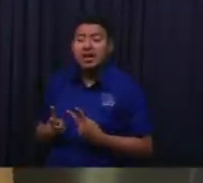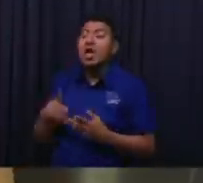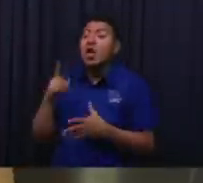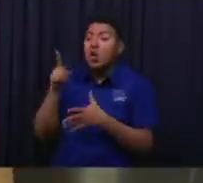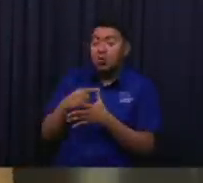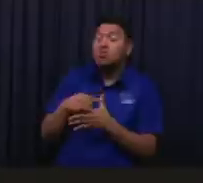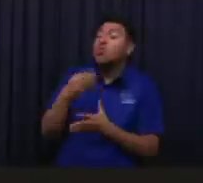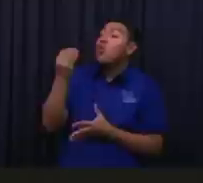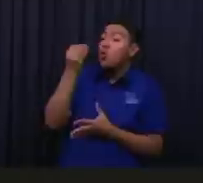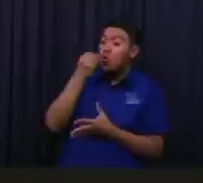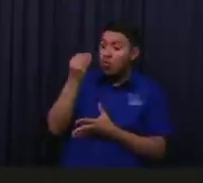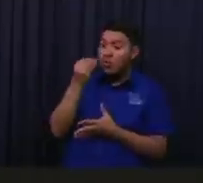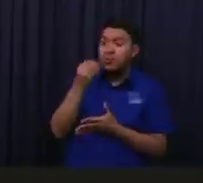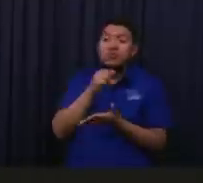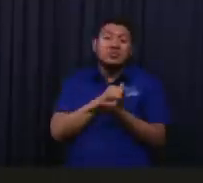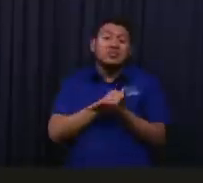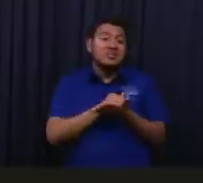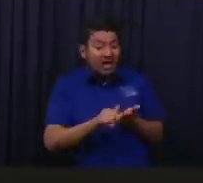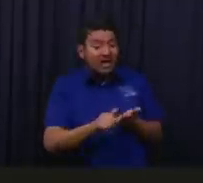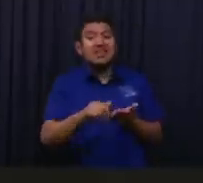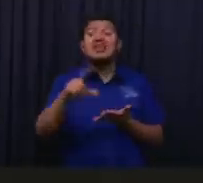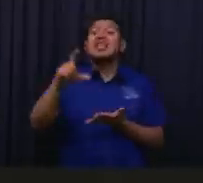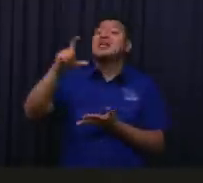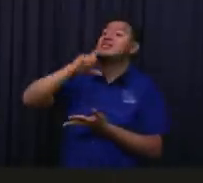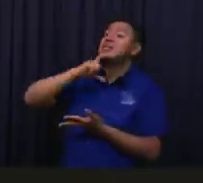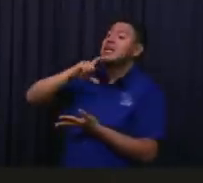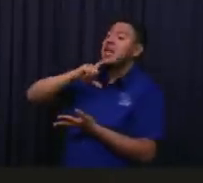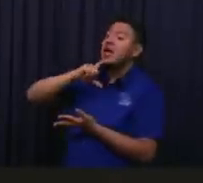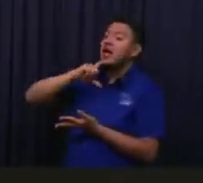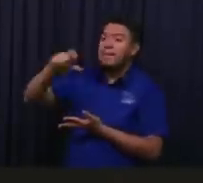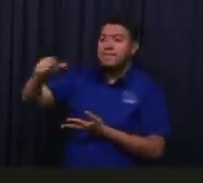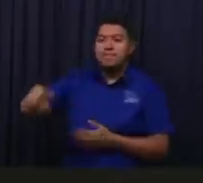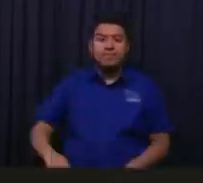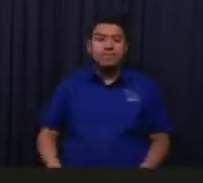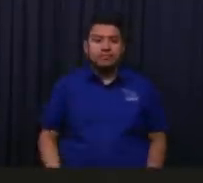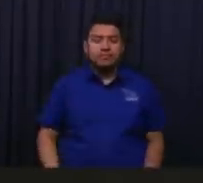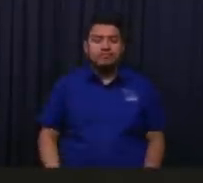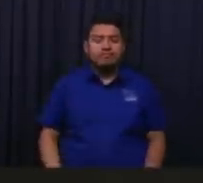en la renovación de votos de la Santa Cena